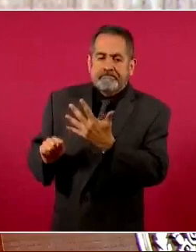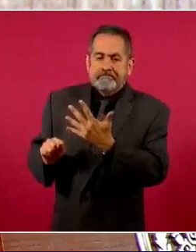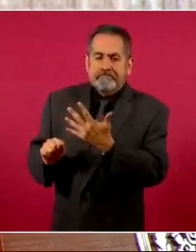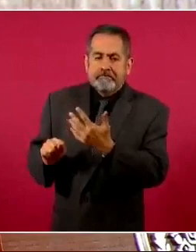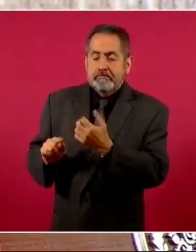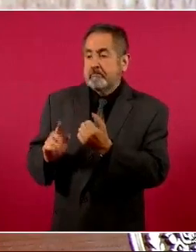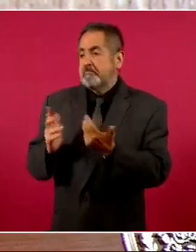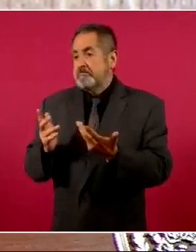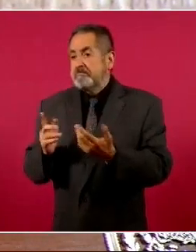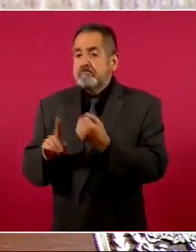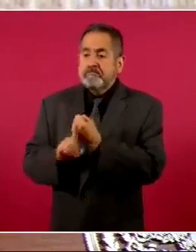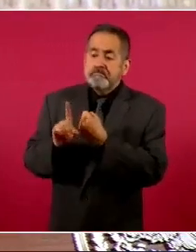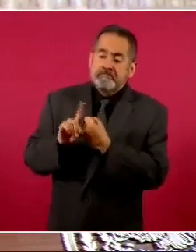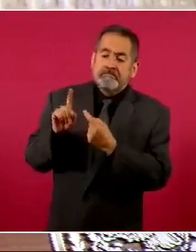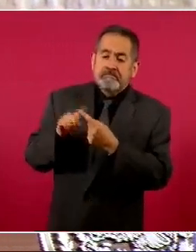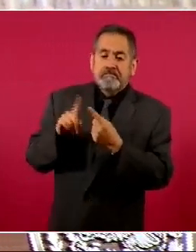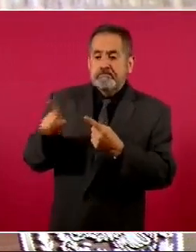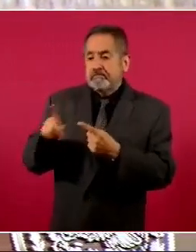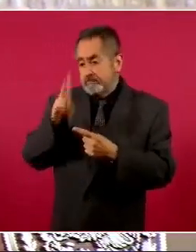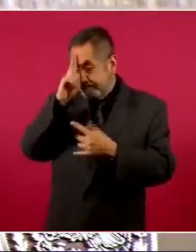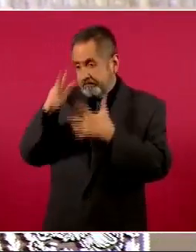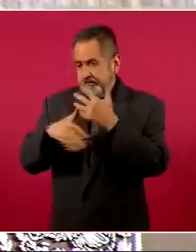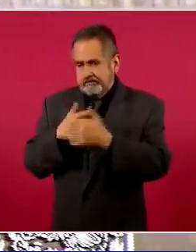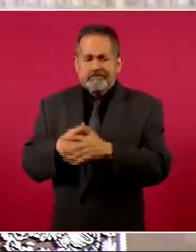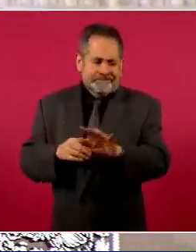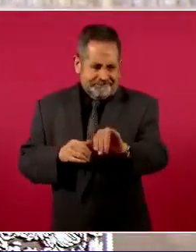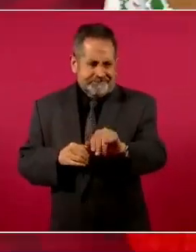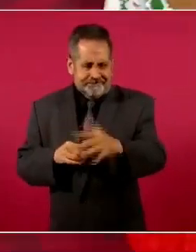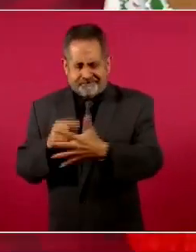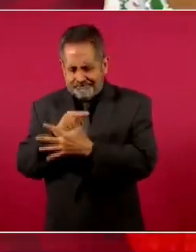el problema es la violencia. Sí,